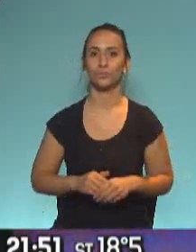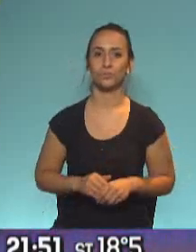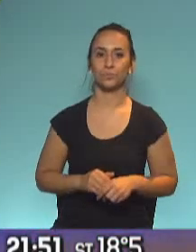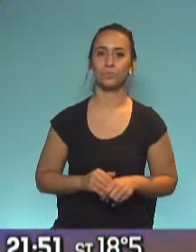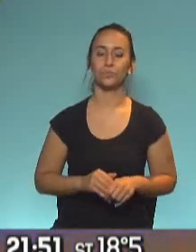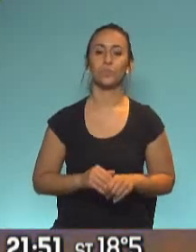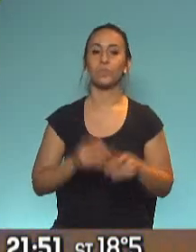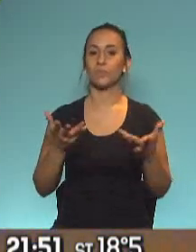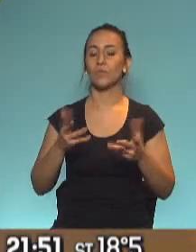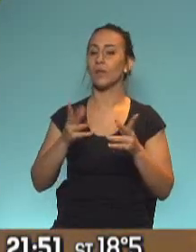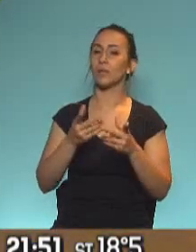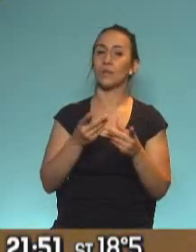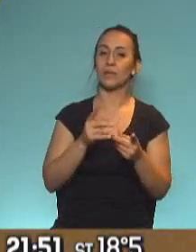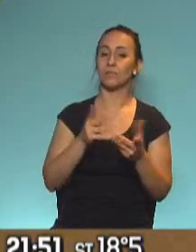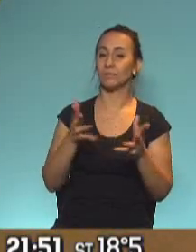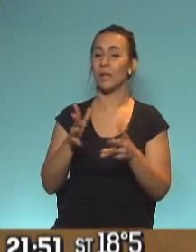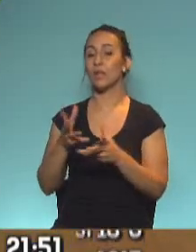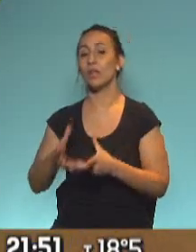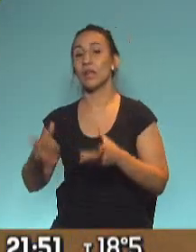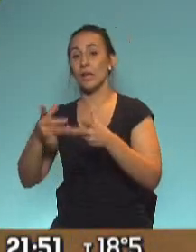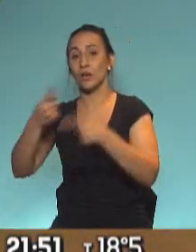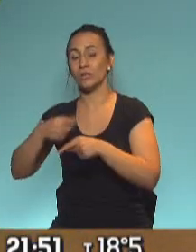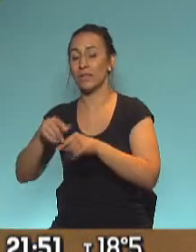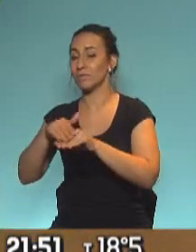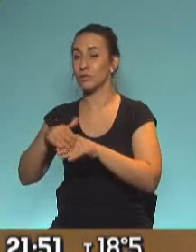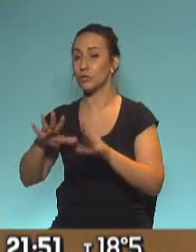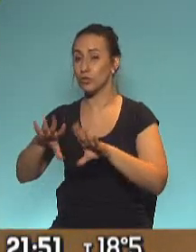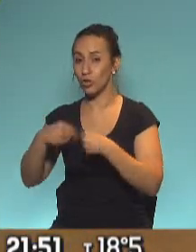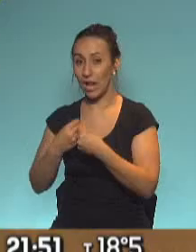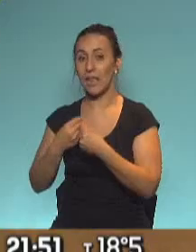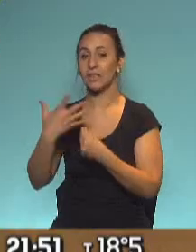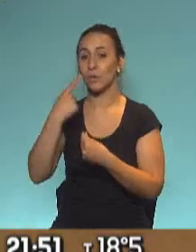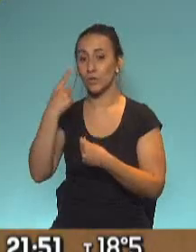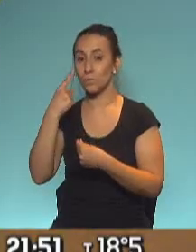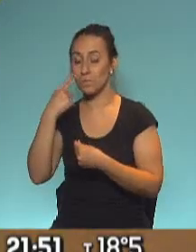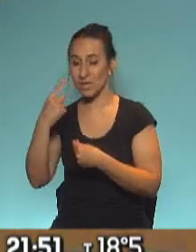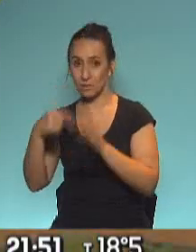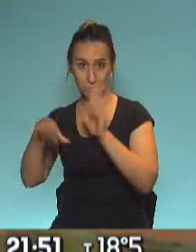total por encima de los 50.000 pesos, canasta básica alimentaria por encima de los 20.000.